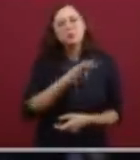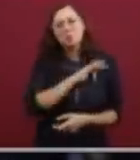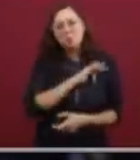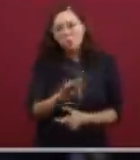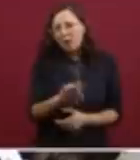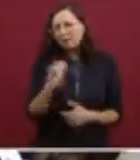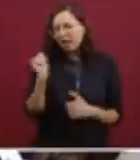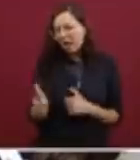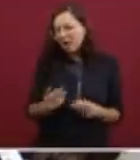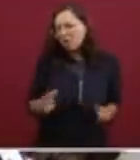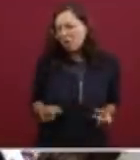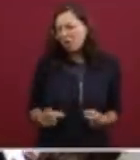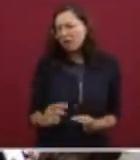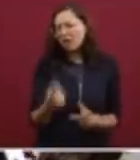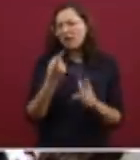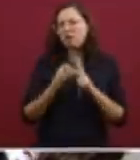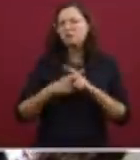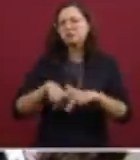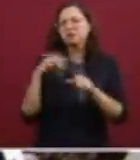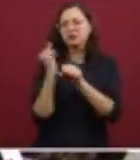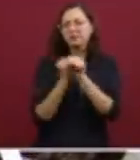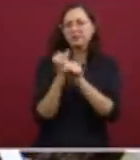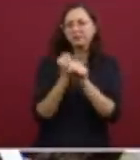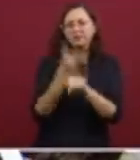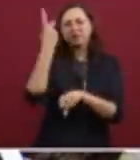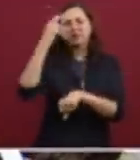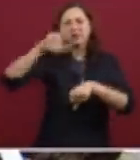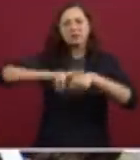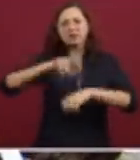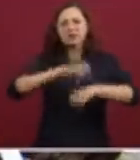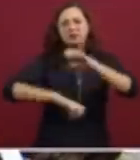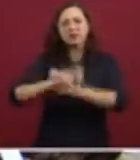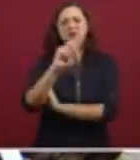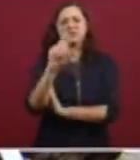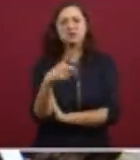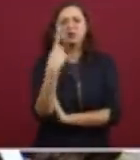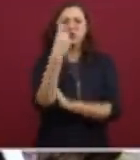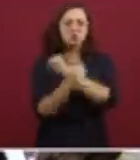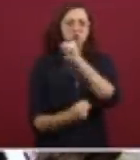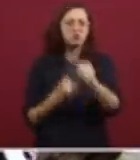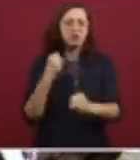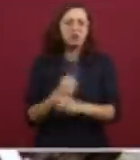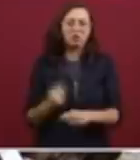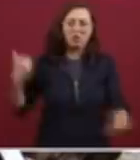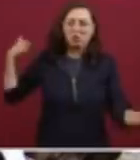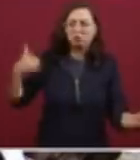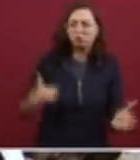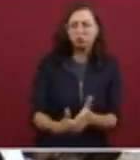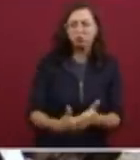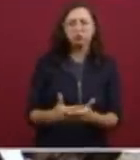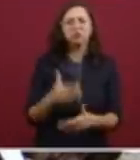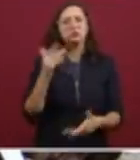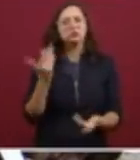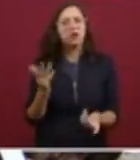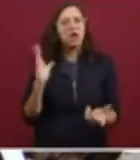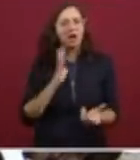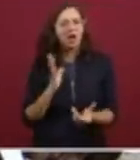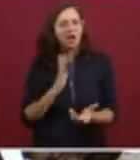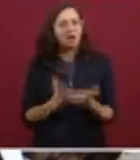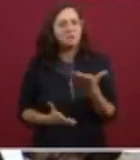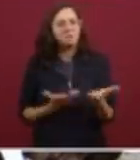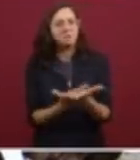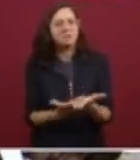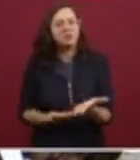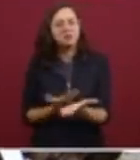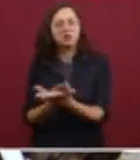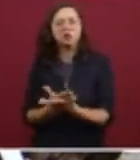el proceso de investigación al director de la empresa, que lleva 31 años, como se ofreció, dadas las solicitudes que existen. Lo